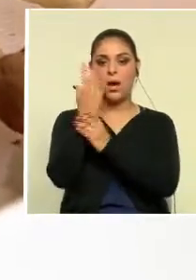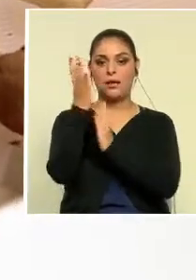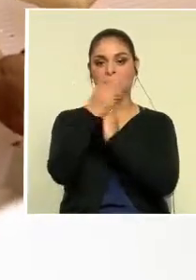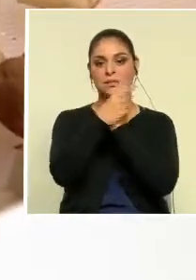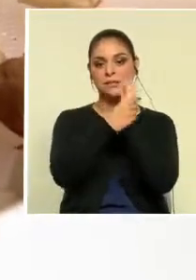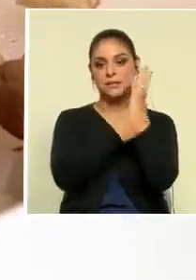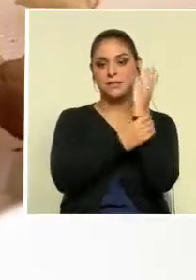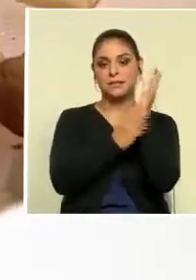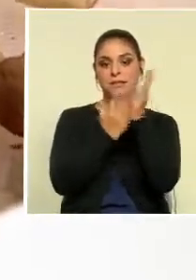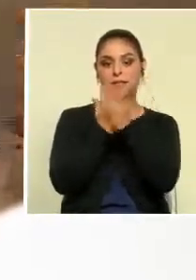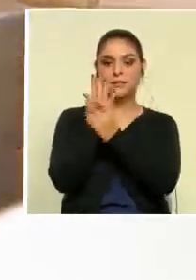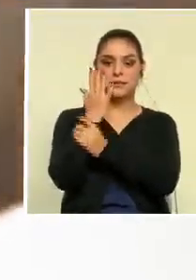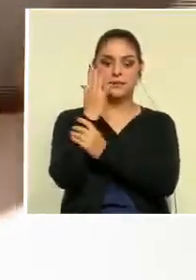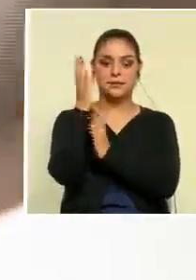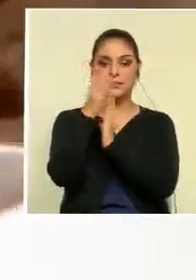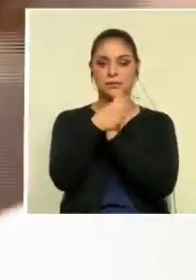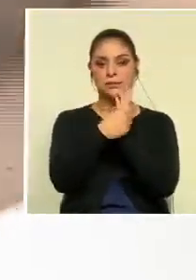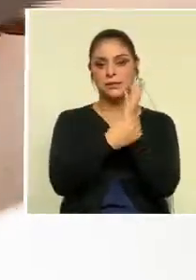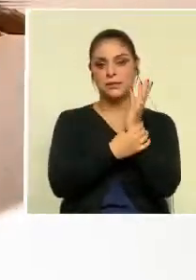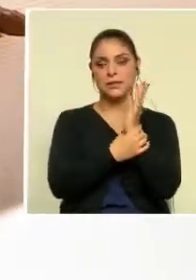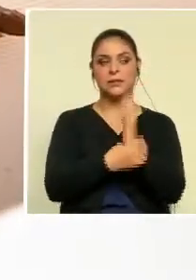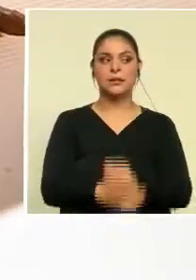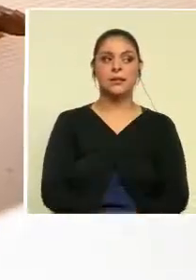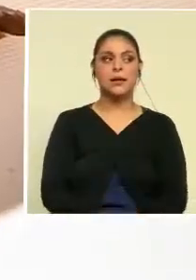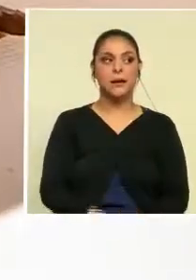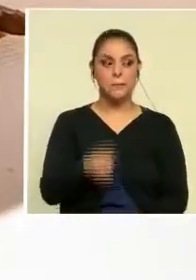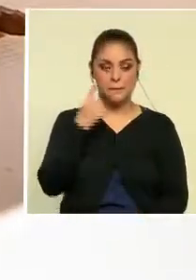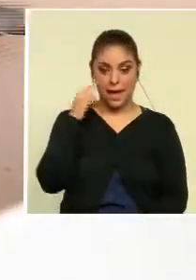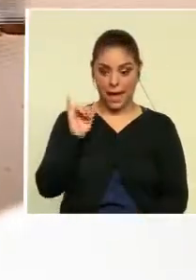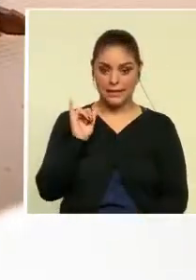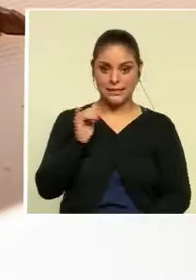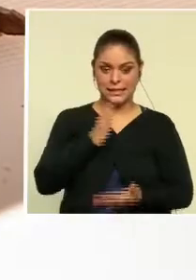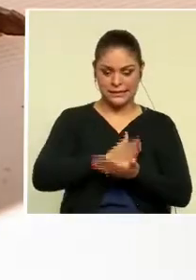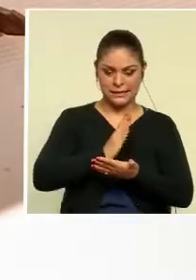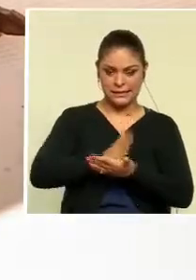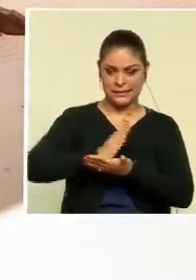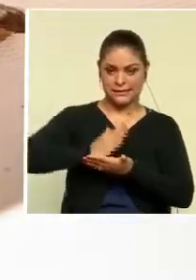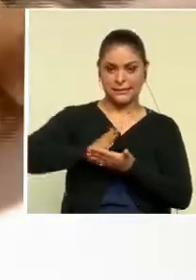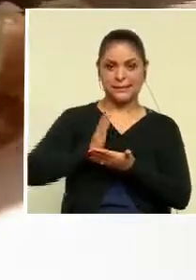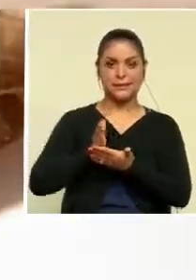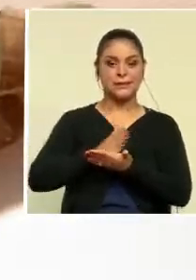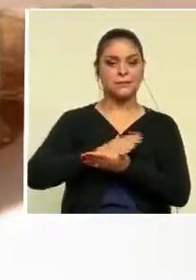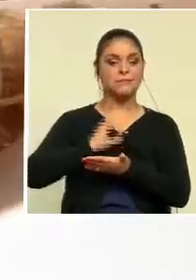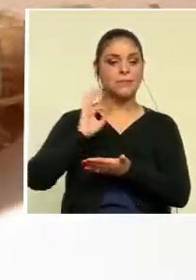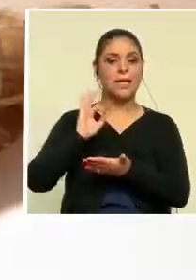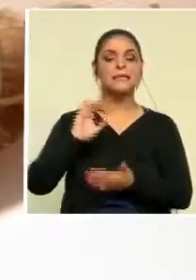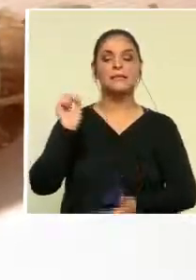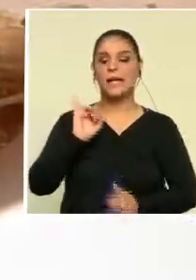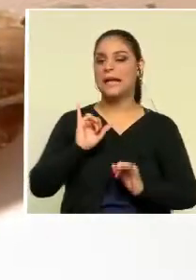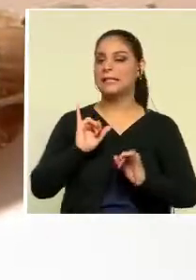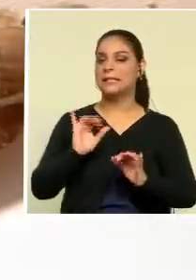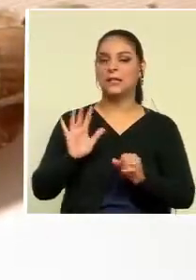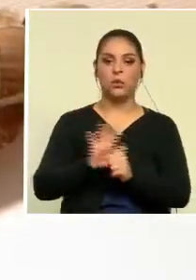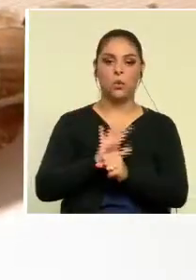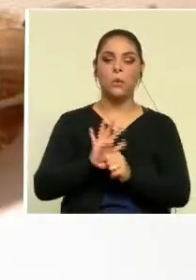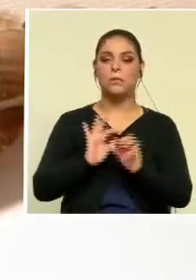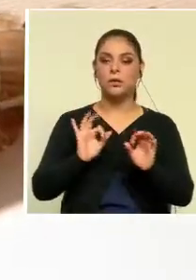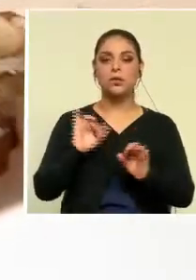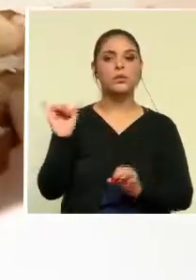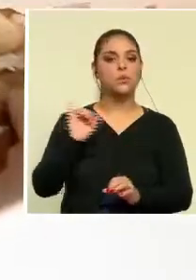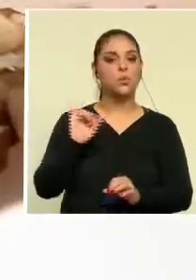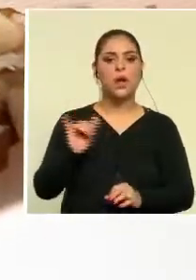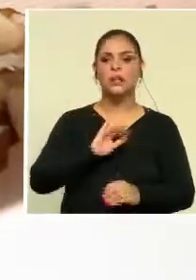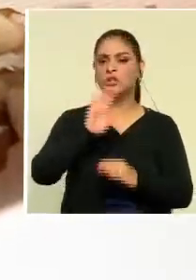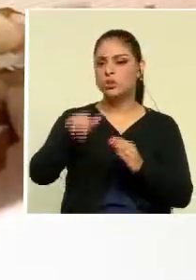aplicando a qué estás haciendo niña buena jugar si está picadito en fin vaya picando lo te voy a dejar el maní así enterito igual un tercio de